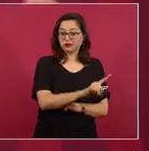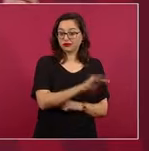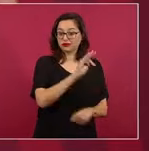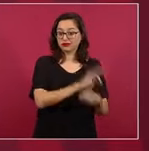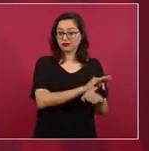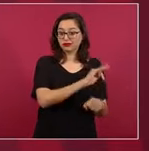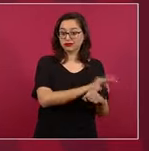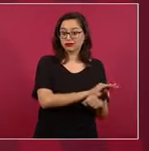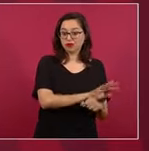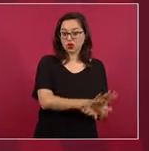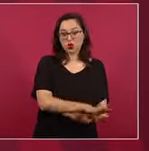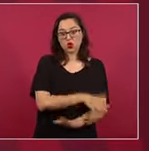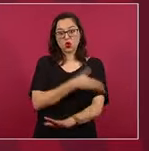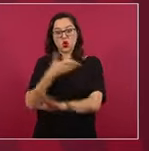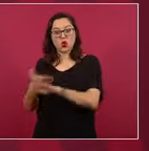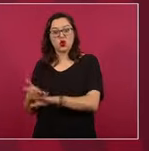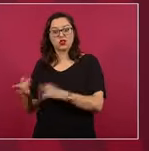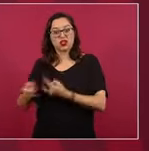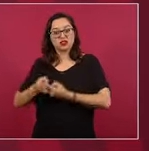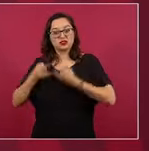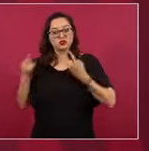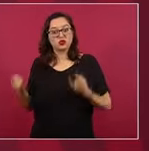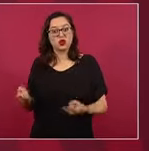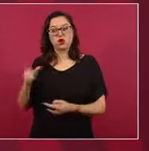de López Mateos,